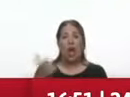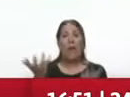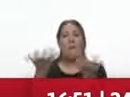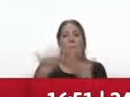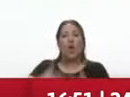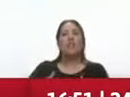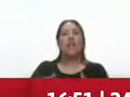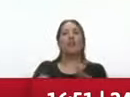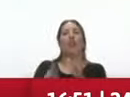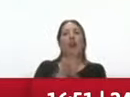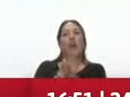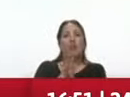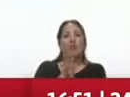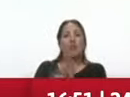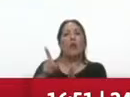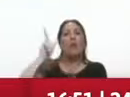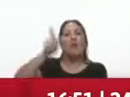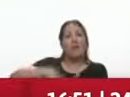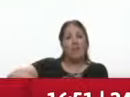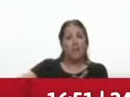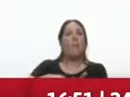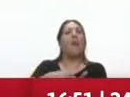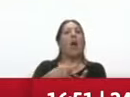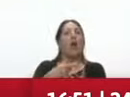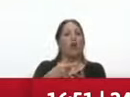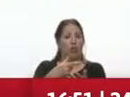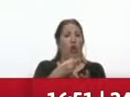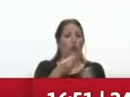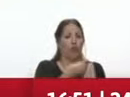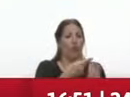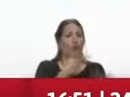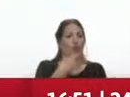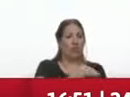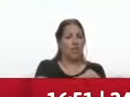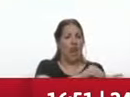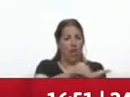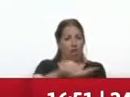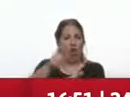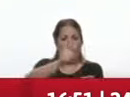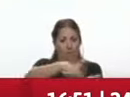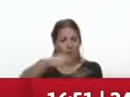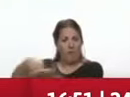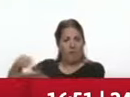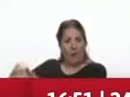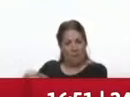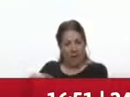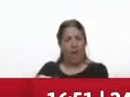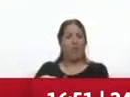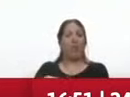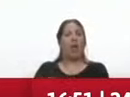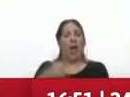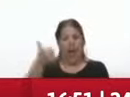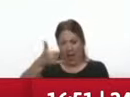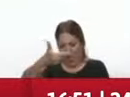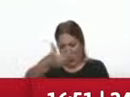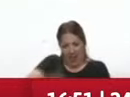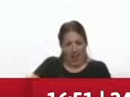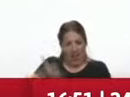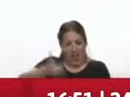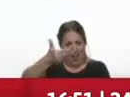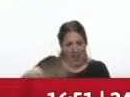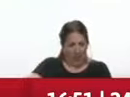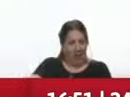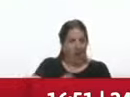votaron todo en contra. Este es el dato que tengo. Sí, alguno votó a favor, lo vemos, lo detectamos, lo decimos. Yo, la verdad, a mí me